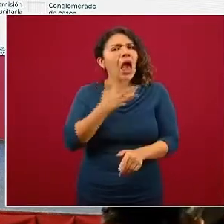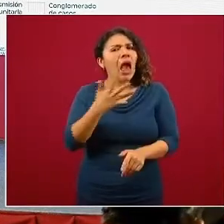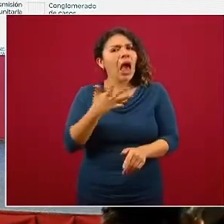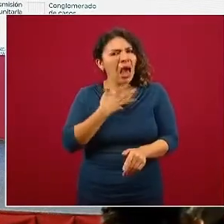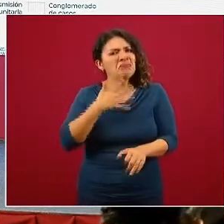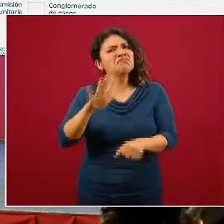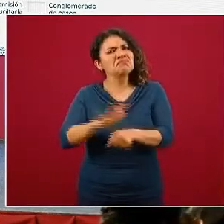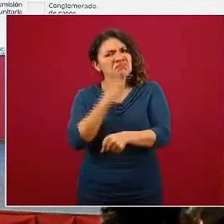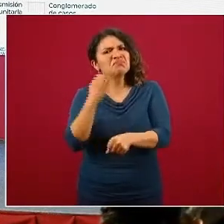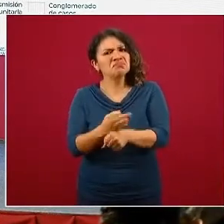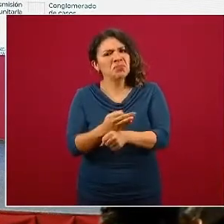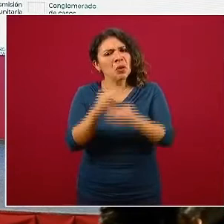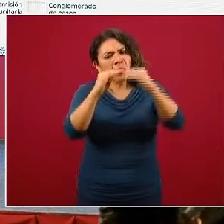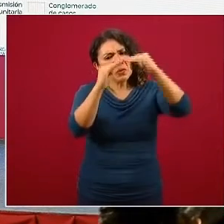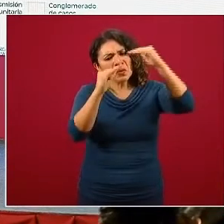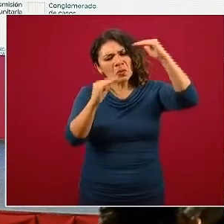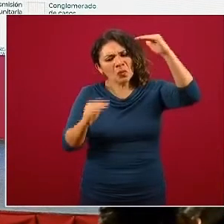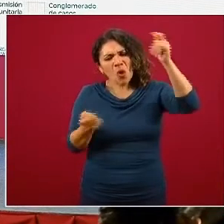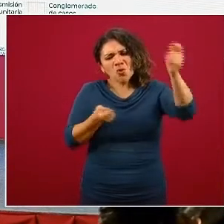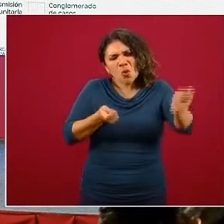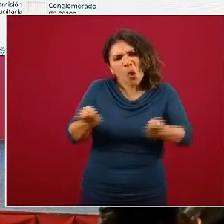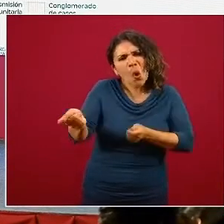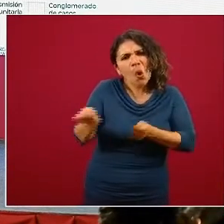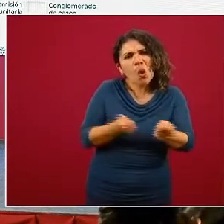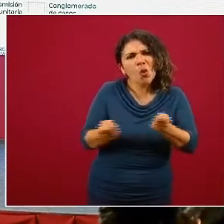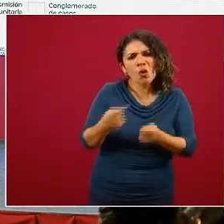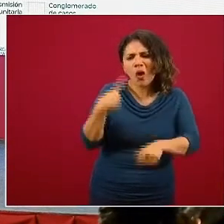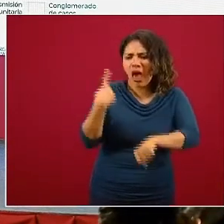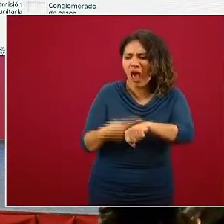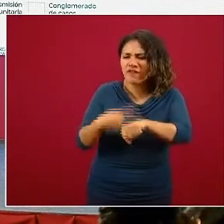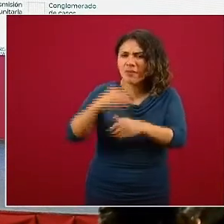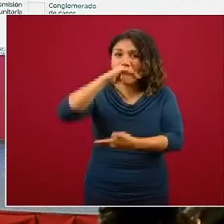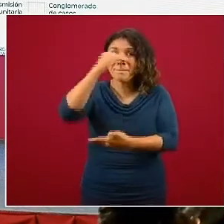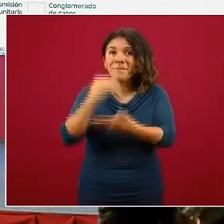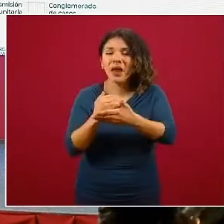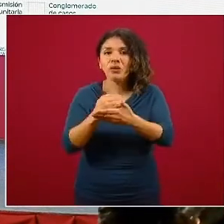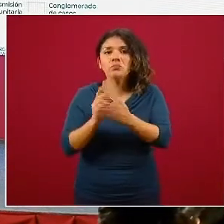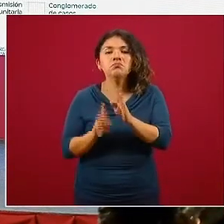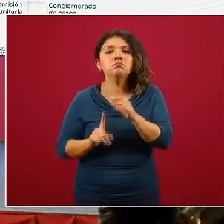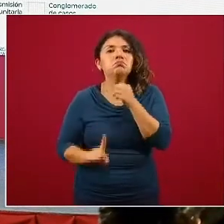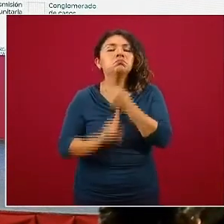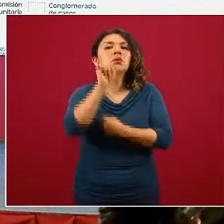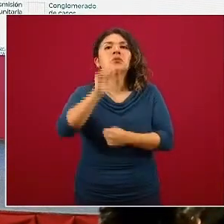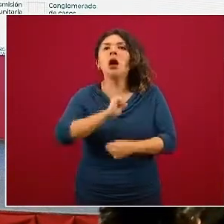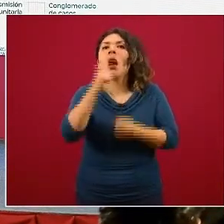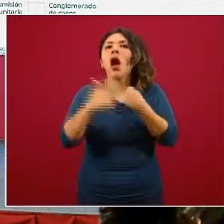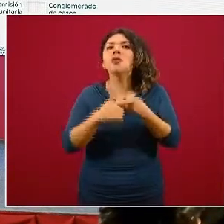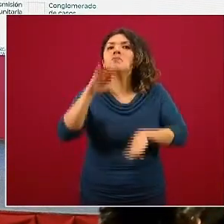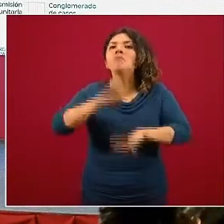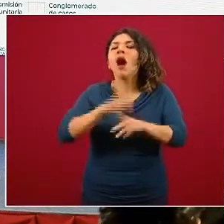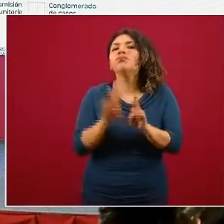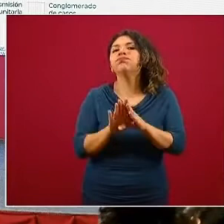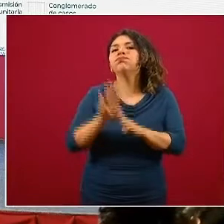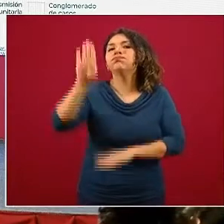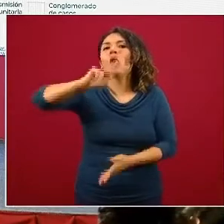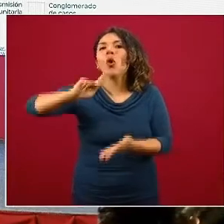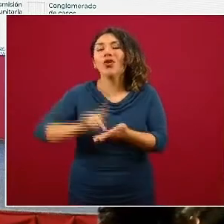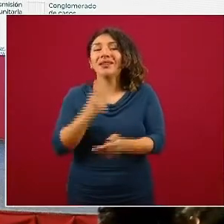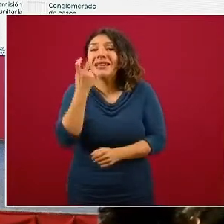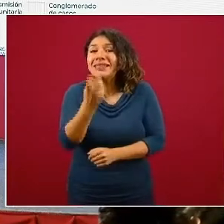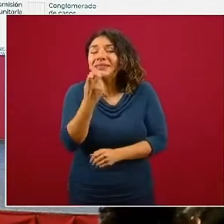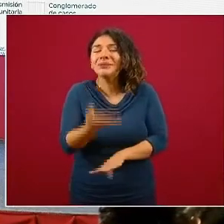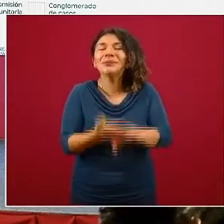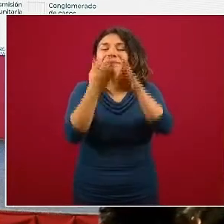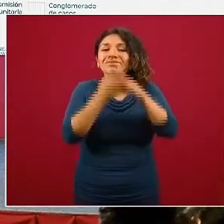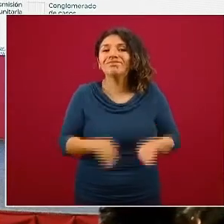hasta cierto punto un descenso y un control de estos casos, están ocurriendo situaciones en las que se presenta un incremento. Por ello es